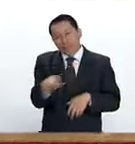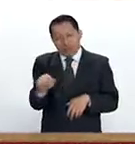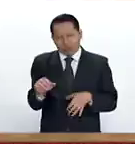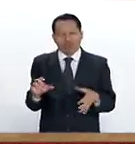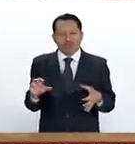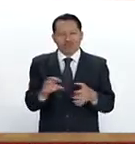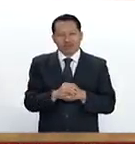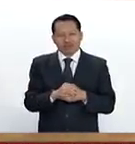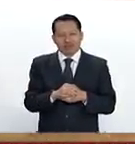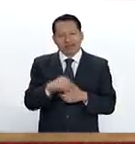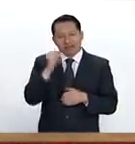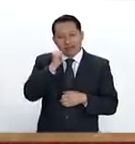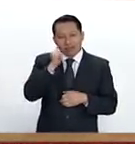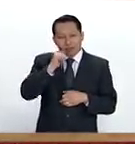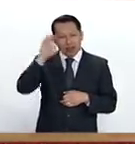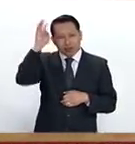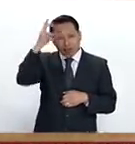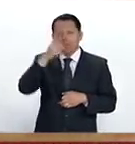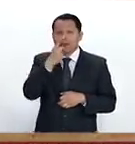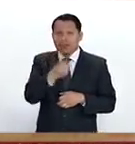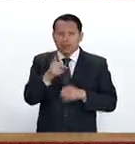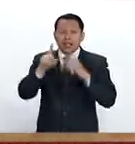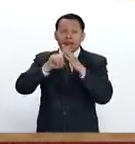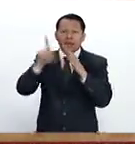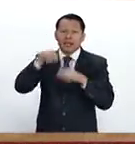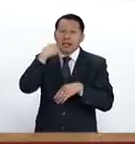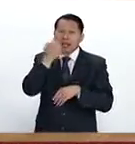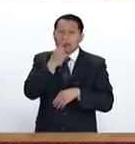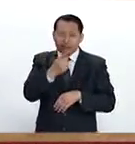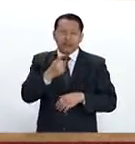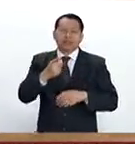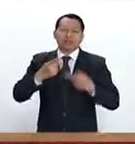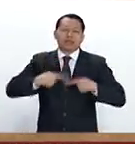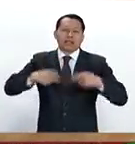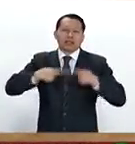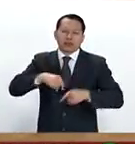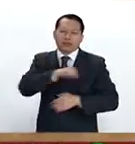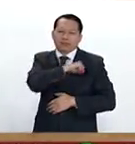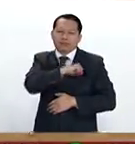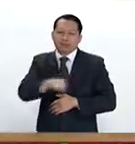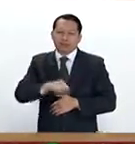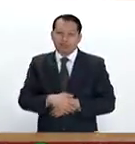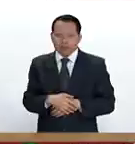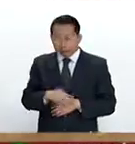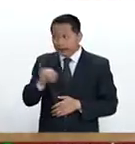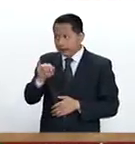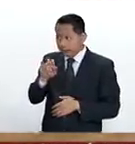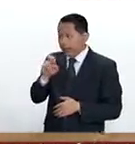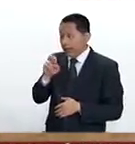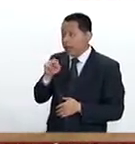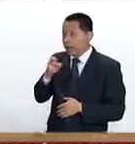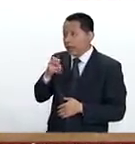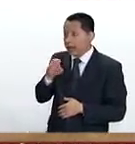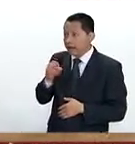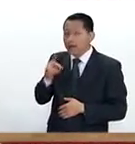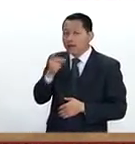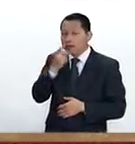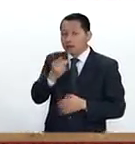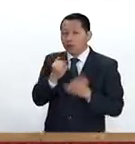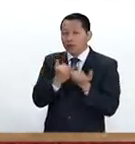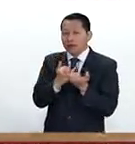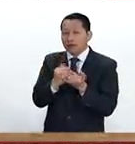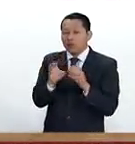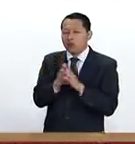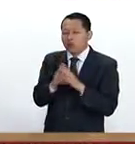los que llegan son criminales y vienen a lastimar a los bad hombres. Así es, Enrique Pati. Yo creo que aquí hay que diferenciar bien esas